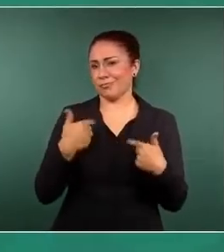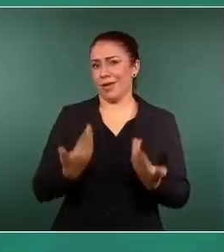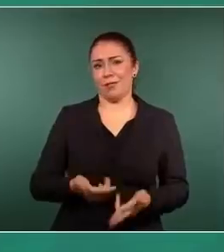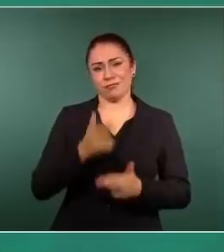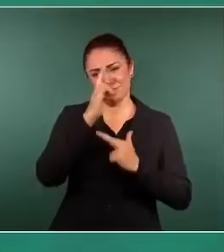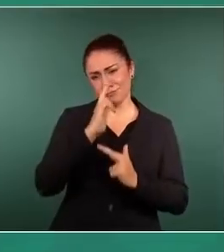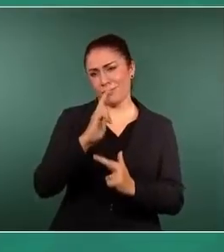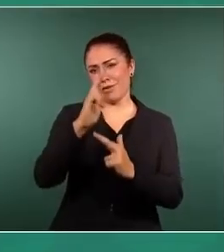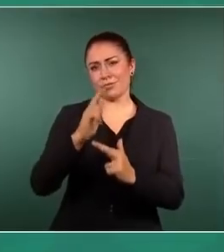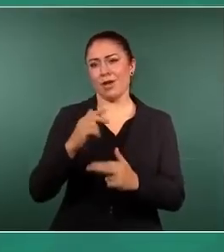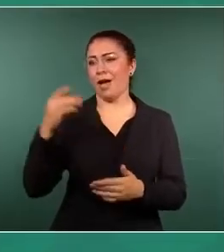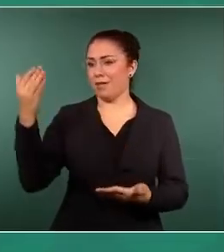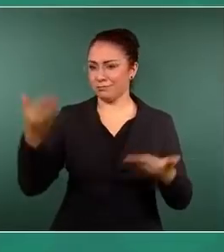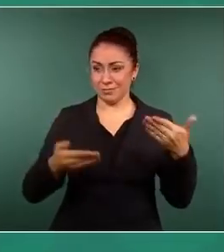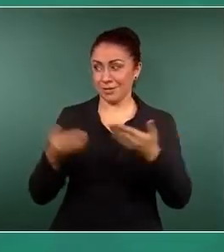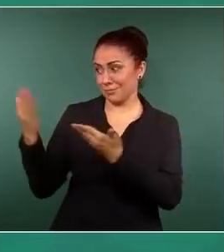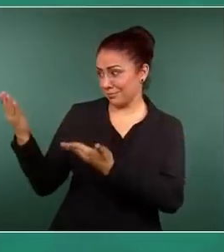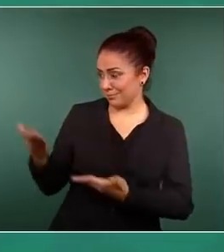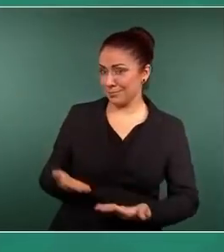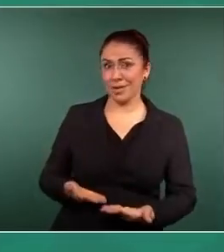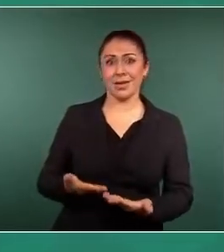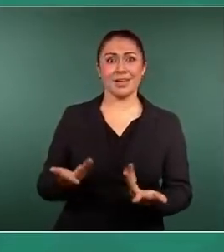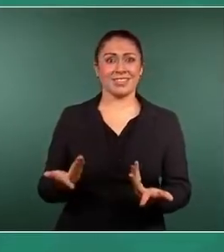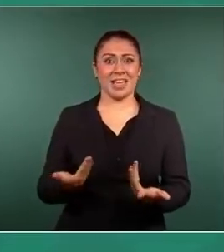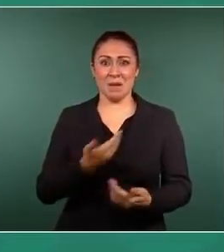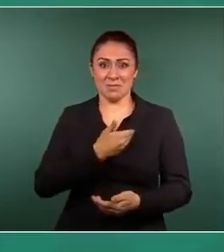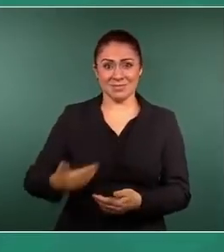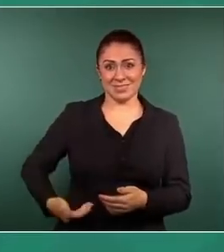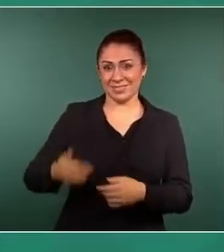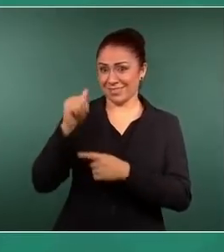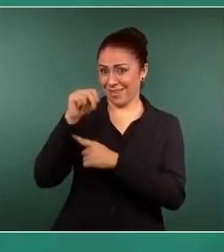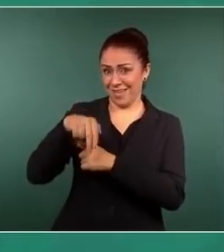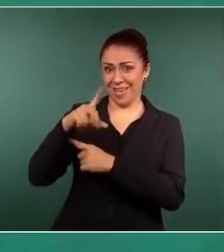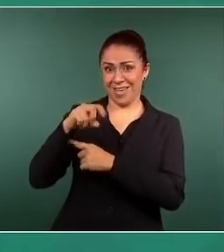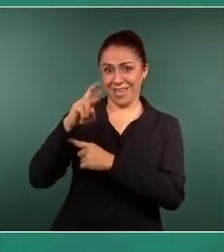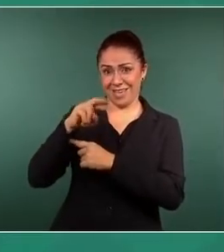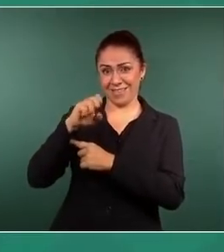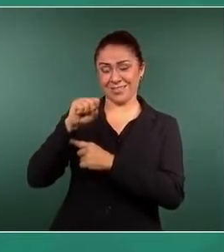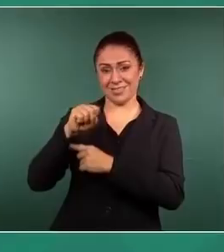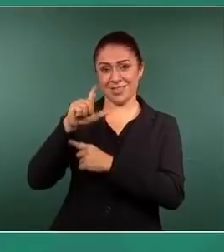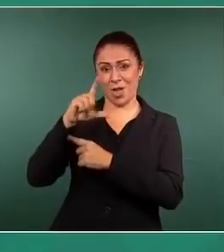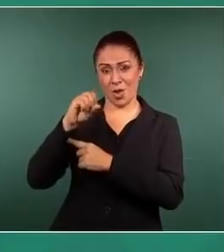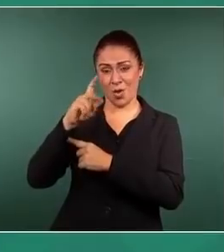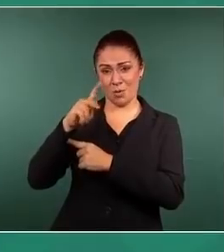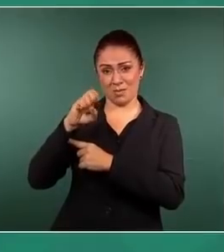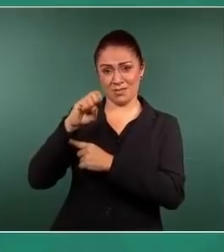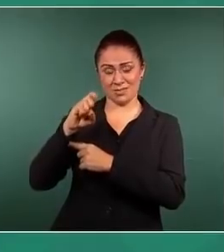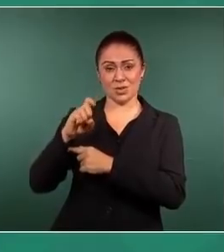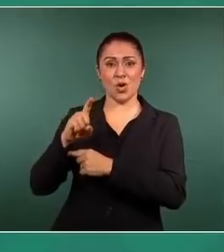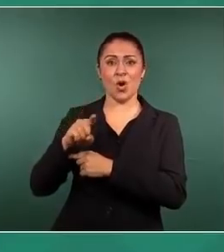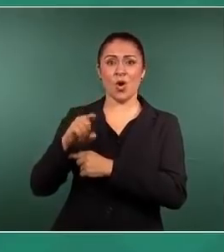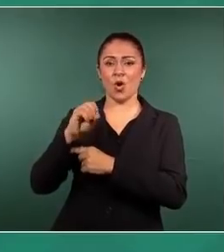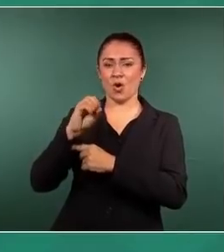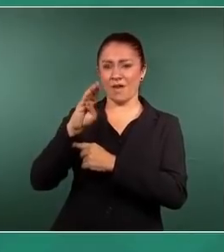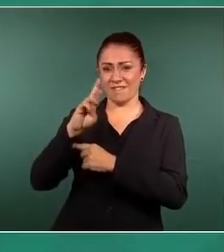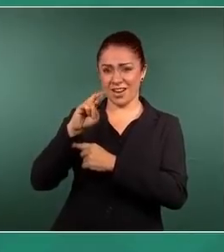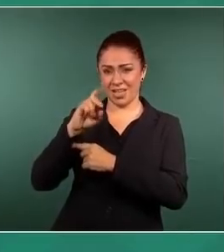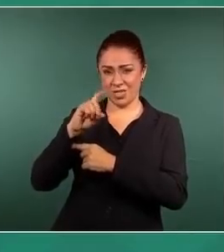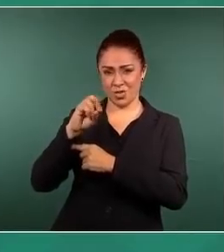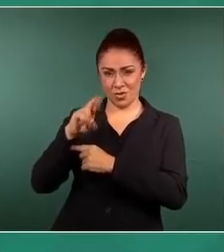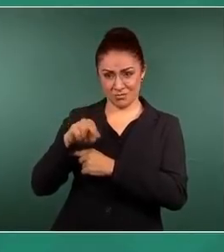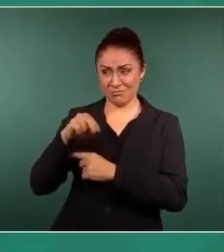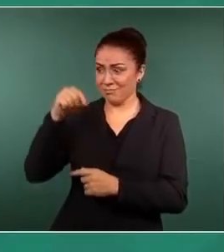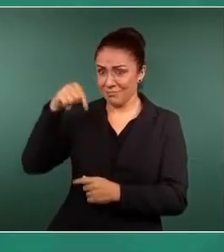posibilidad de recibir al señor presidente entre el manuel lópez obrador aquí en nayarit aquí en su casa